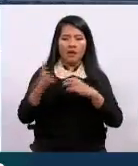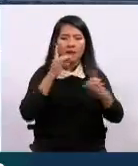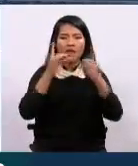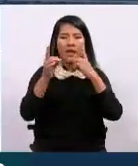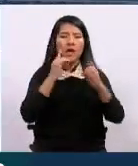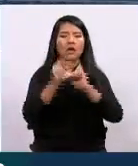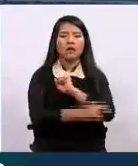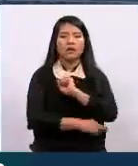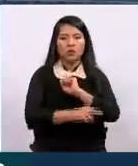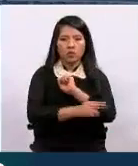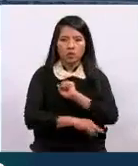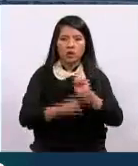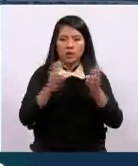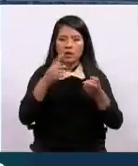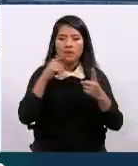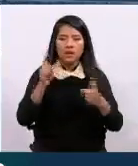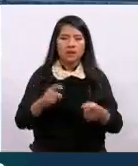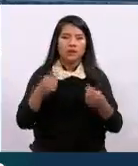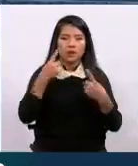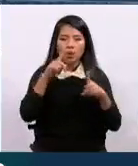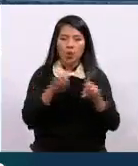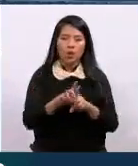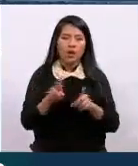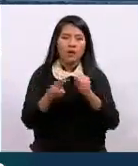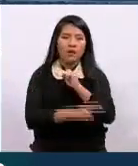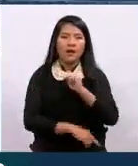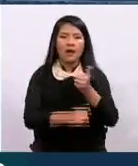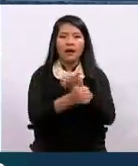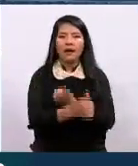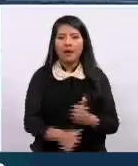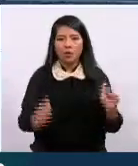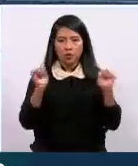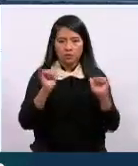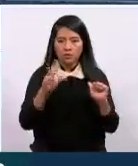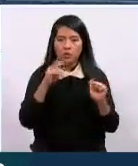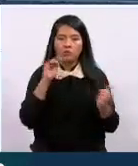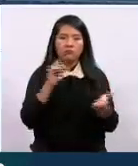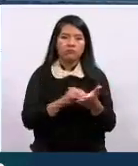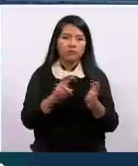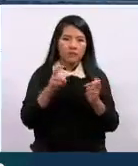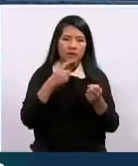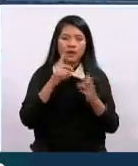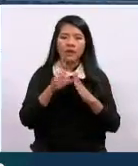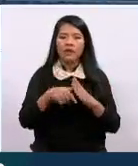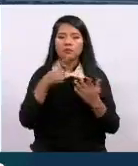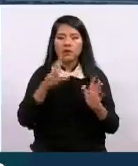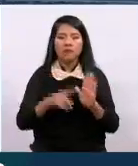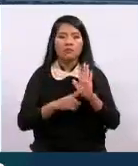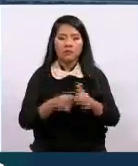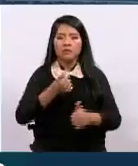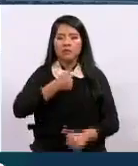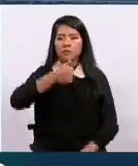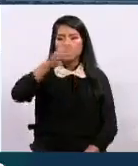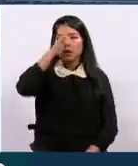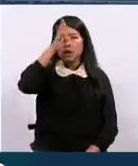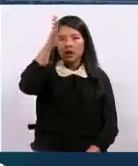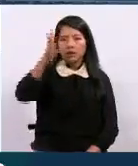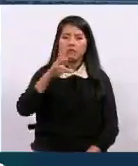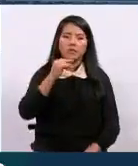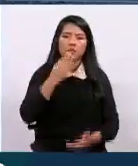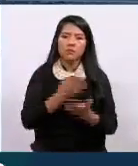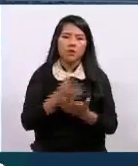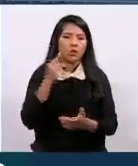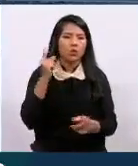nacional, que era el Consejo Nacional Autonómico, no poner tu posición y luego querer imponer tu criterio. Eso no es